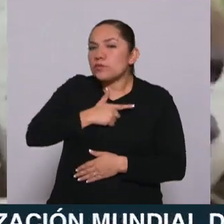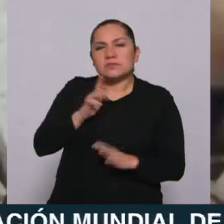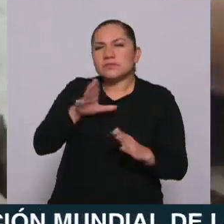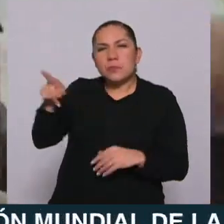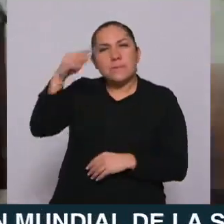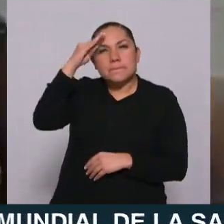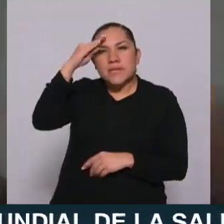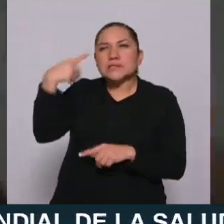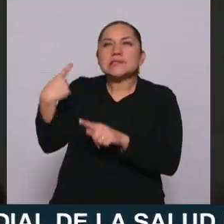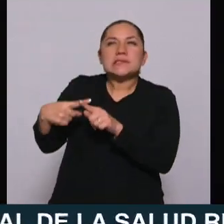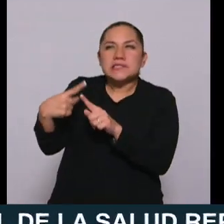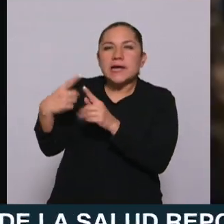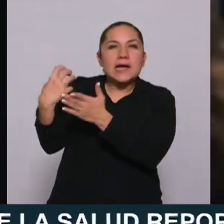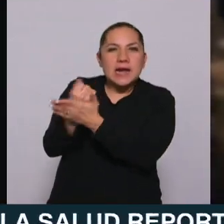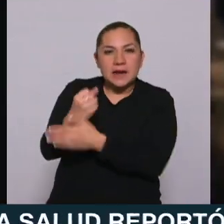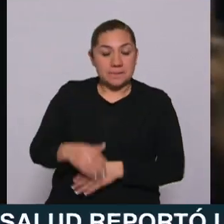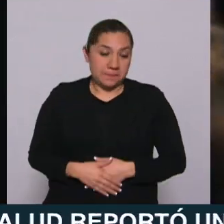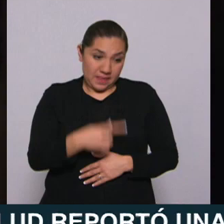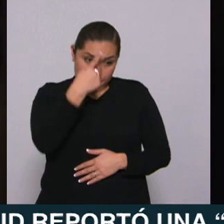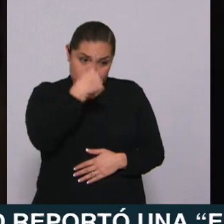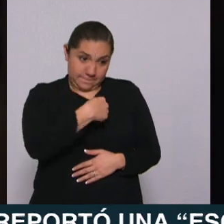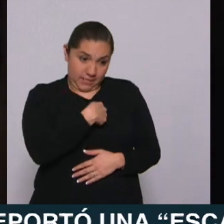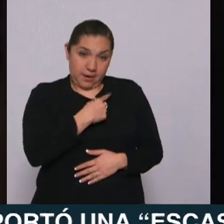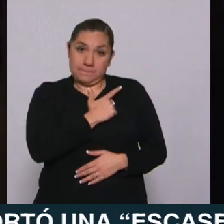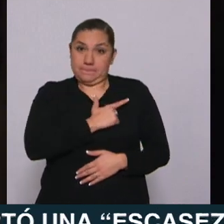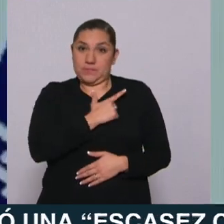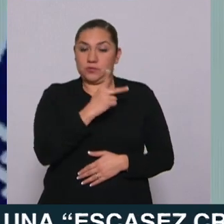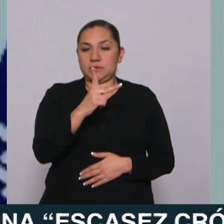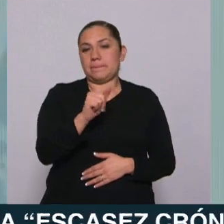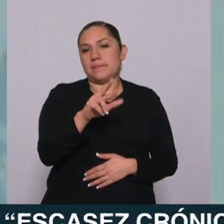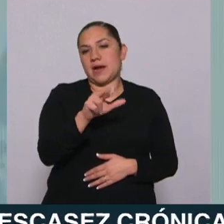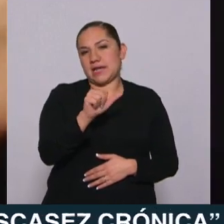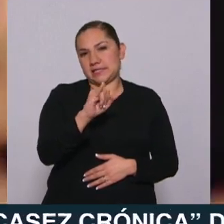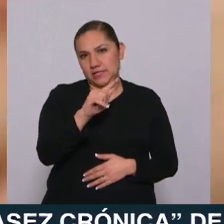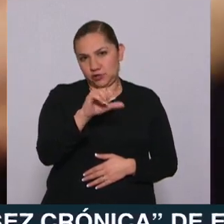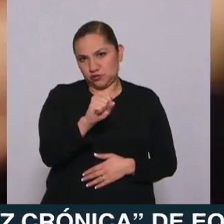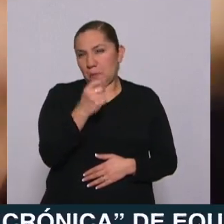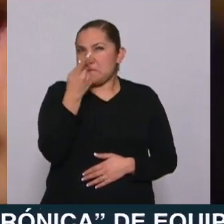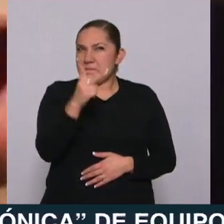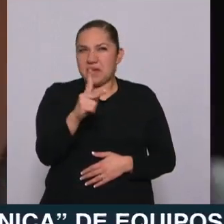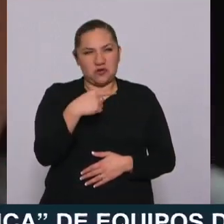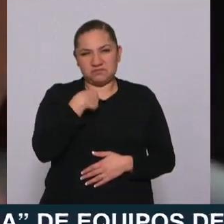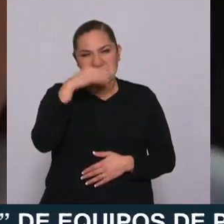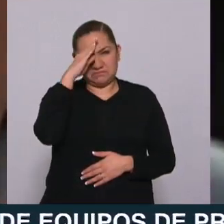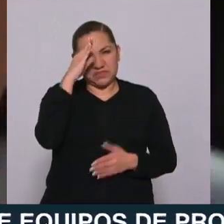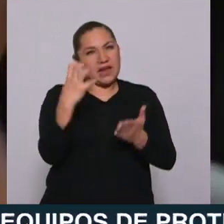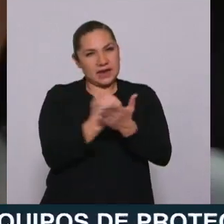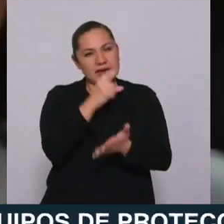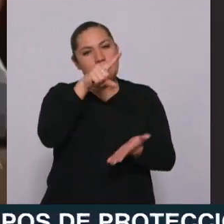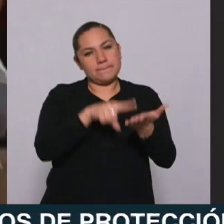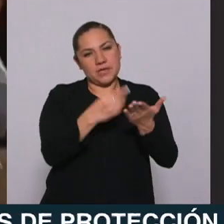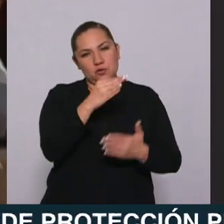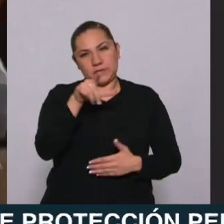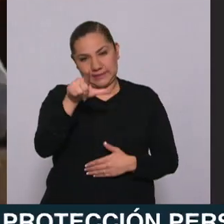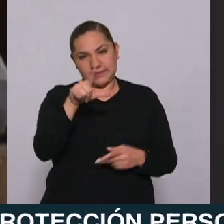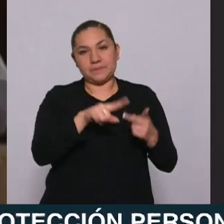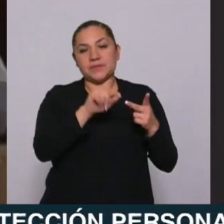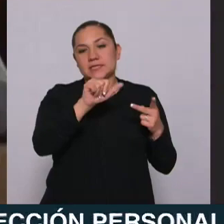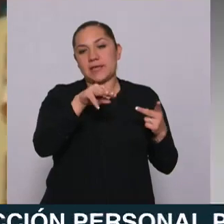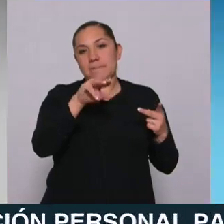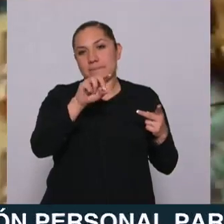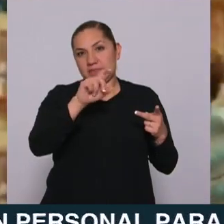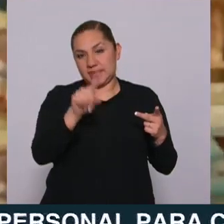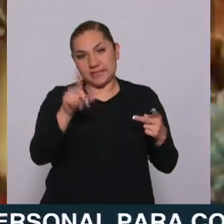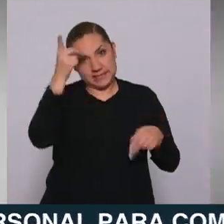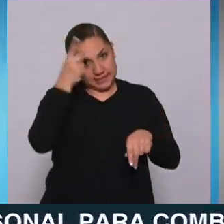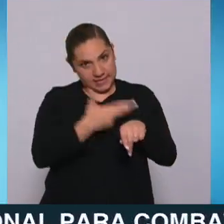La que a mí me gustaría es Parásitos, pero creo que mejor película va a ser 1917, mejor director va a ser Sam Mendes, mejor actor Joaquín Phoenix y